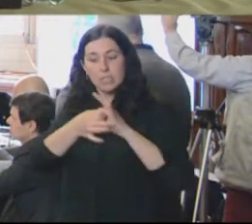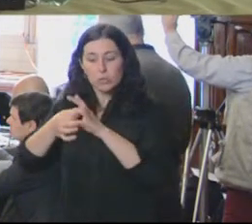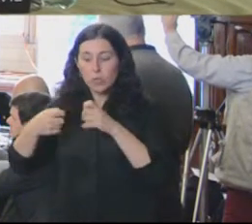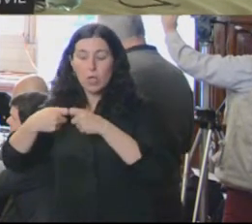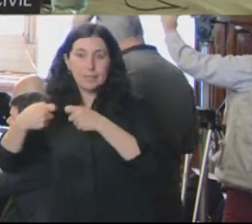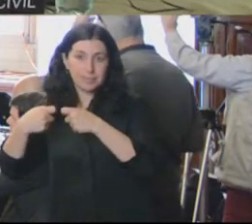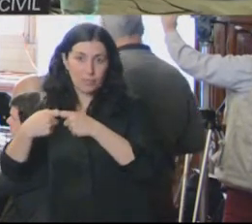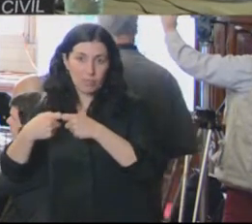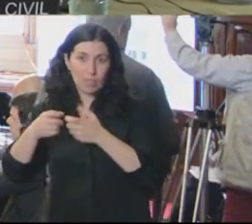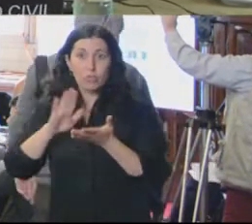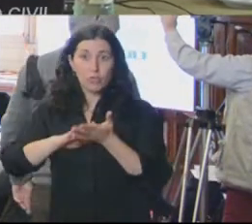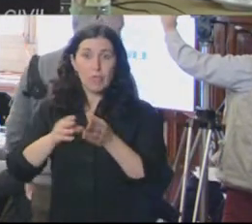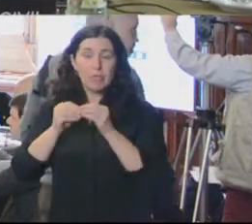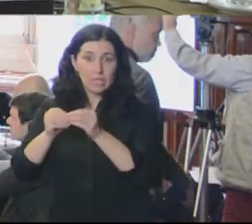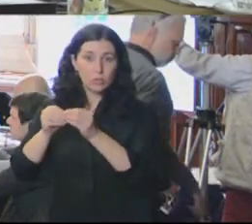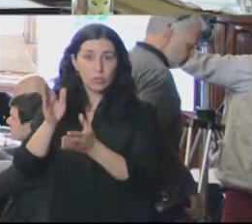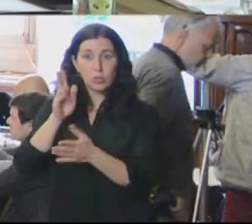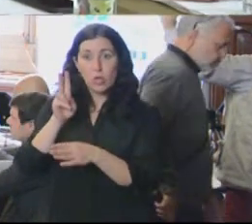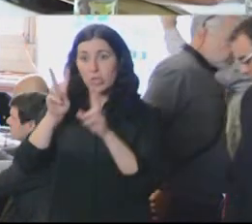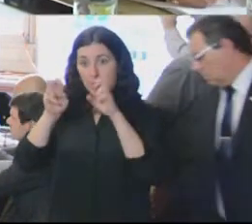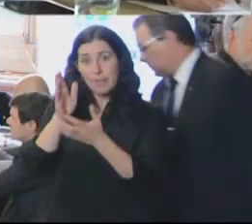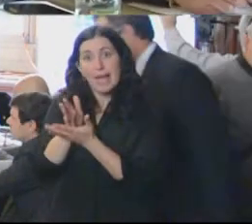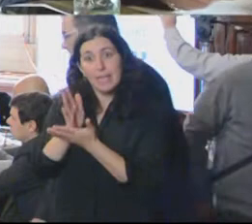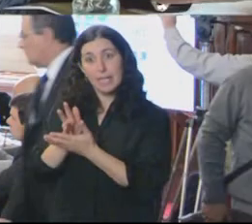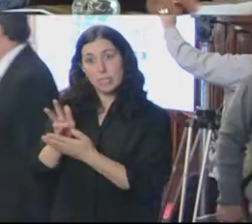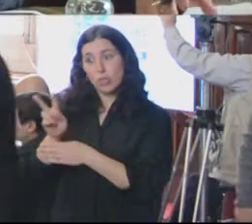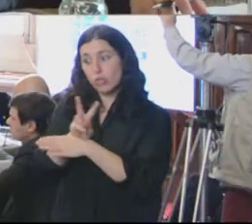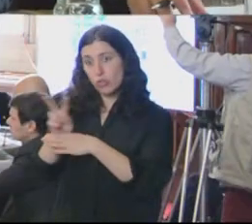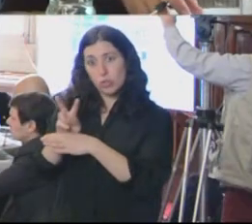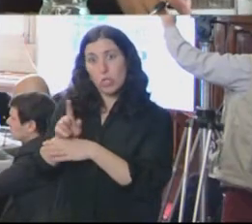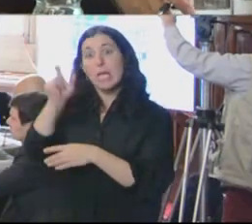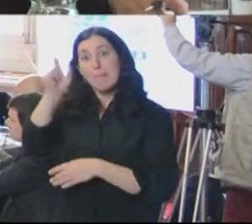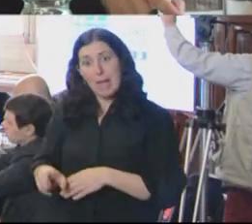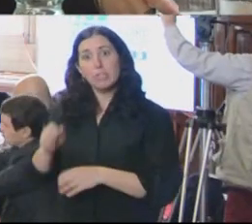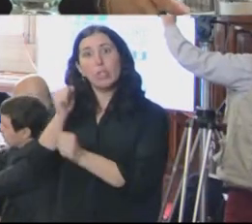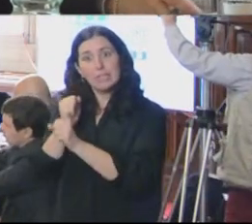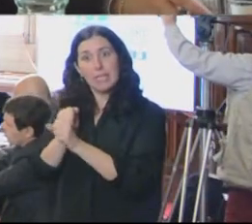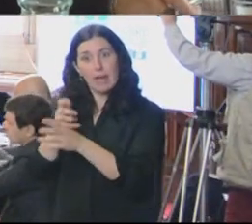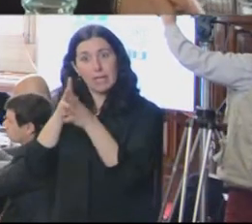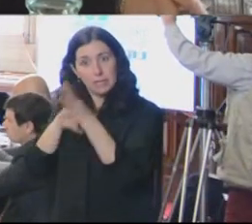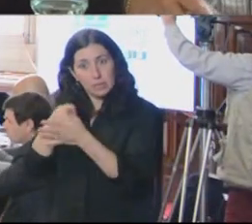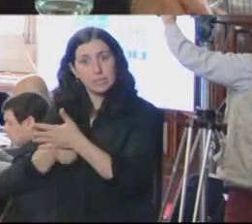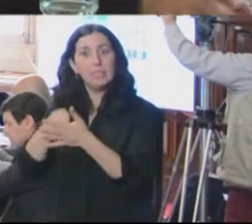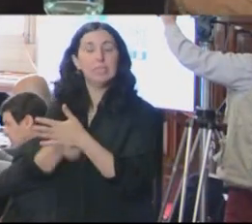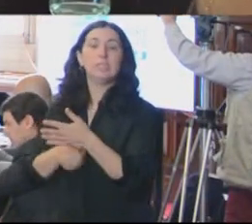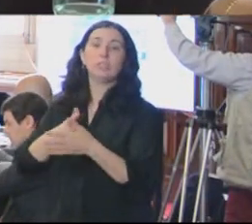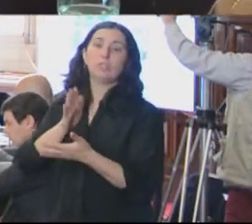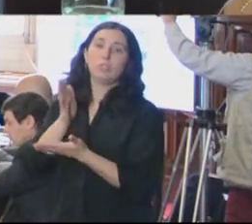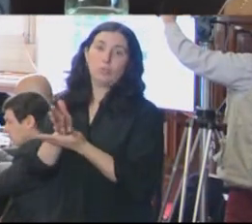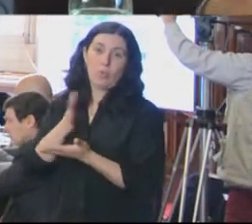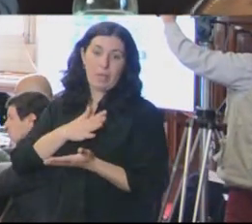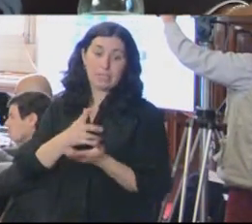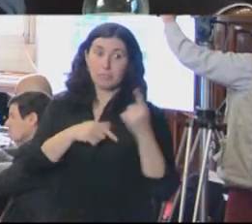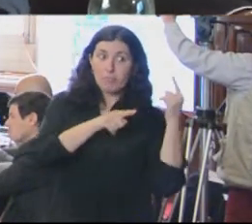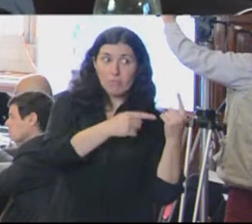plataformas frente al tema de los derechos humanos y el trabajo de los defensores y lideresas de derechos humanos. Y si bien aquí el Estado nos ha dicho que hay un